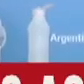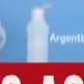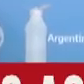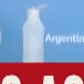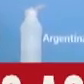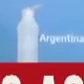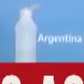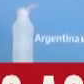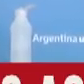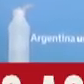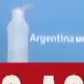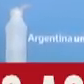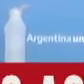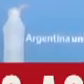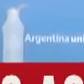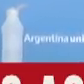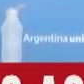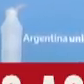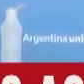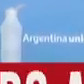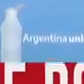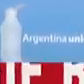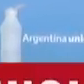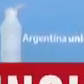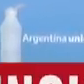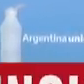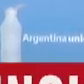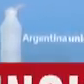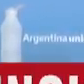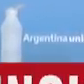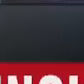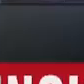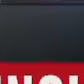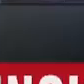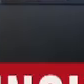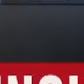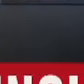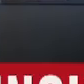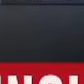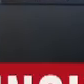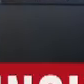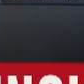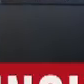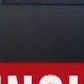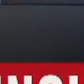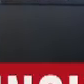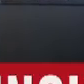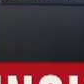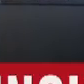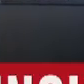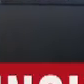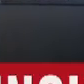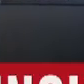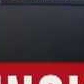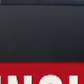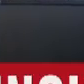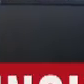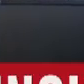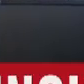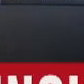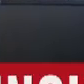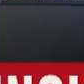como, digamos, como una ratio aceptable en cantidad, aceptable todo esto, ¿no? En estadística, ningún muerto es aceptable, pero